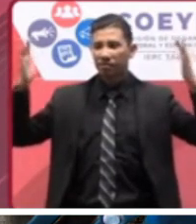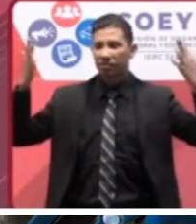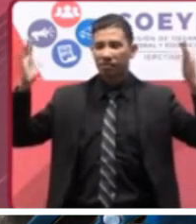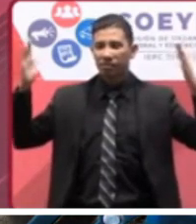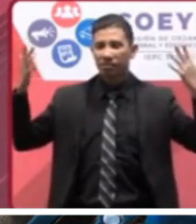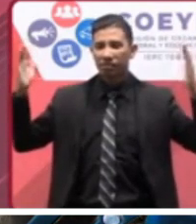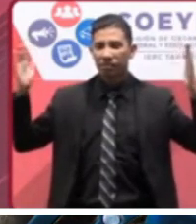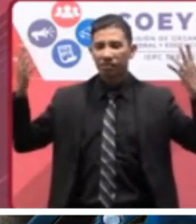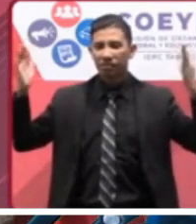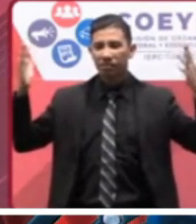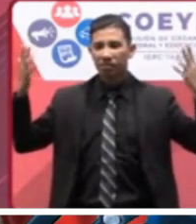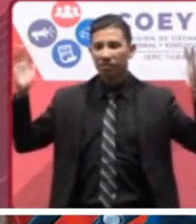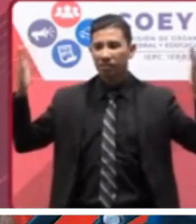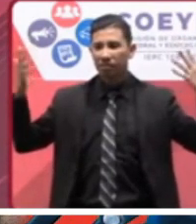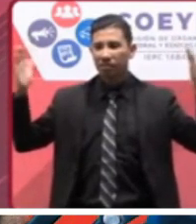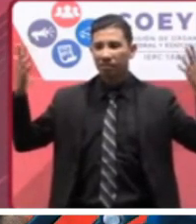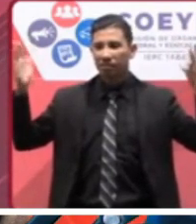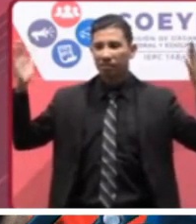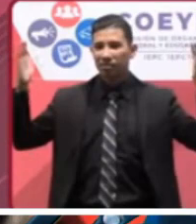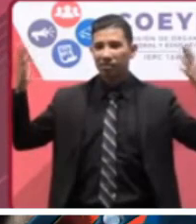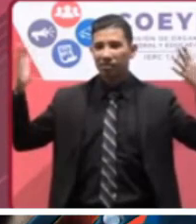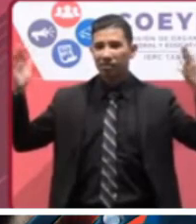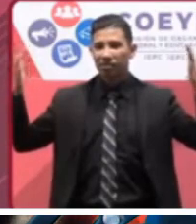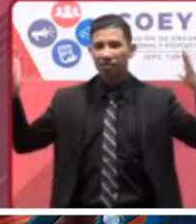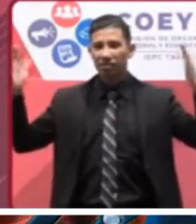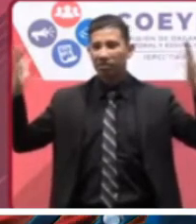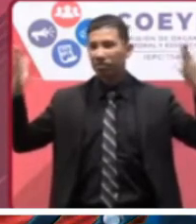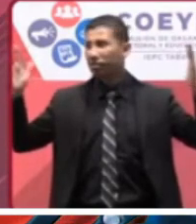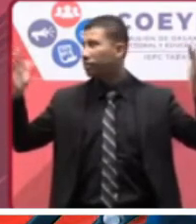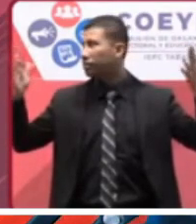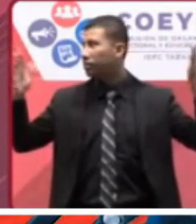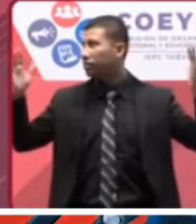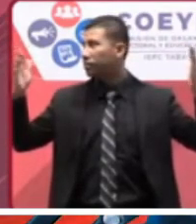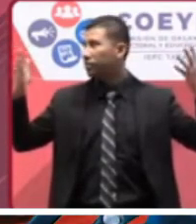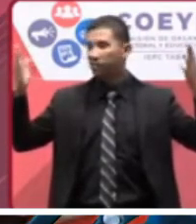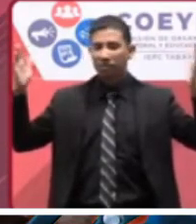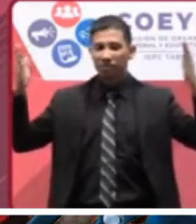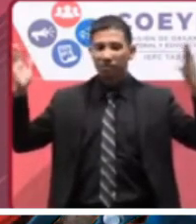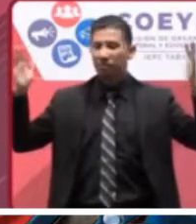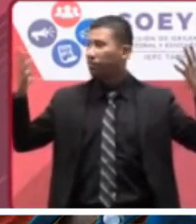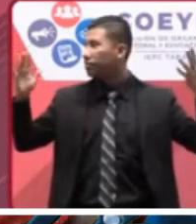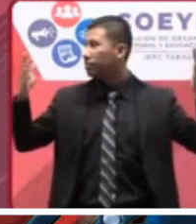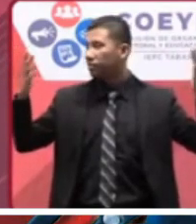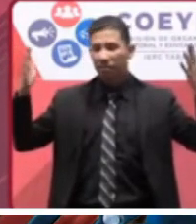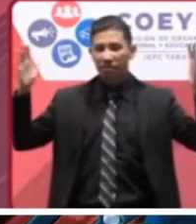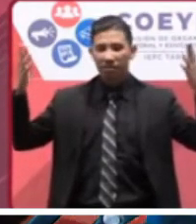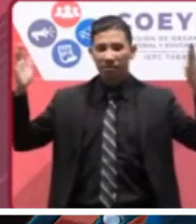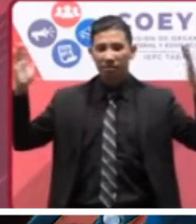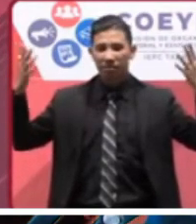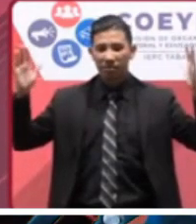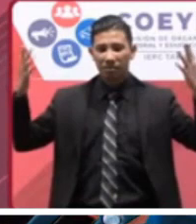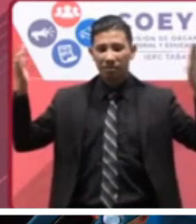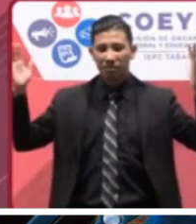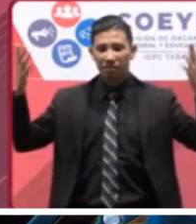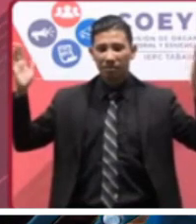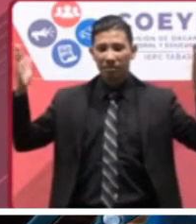a pesar de las diferencias que son legítimas, ponerme de pie y darle las gracias, de verdad. Y gracias por la hospitalidad.